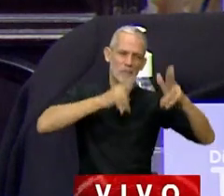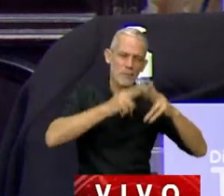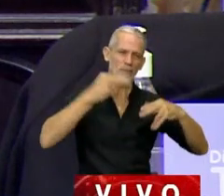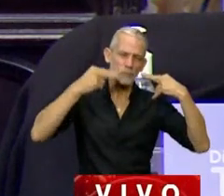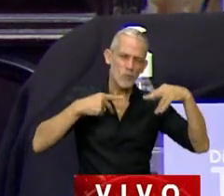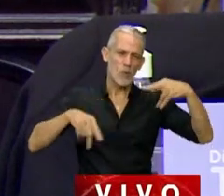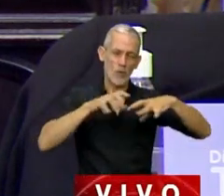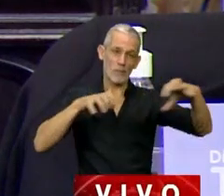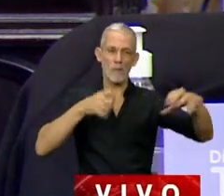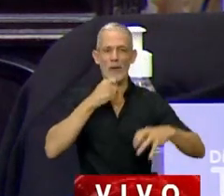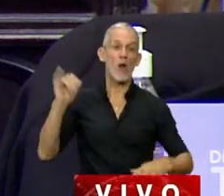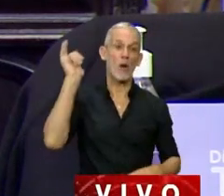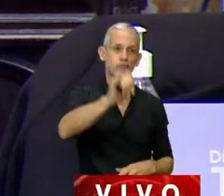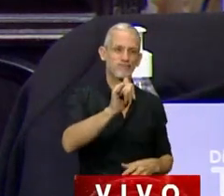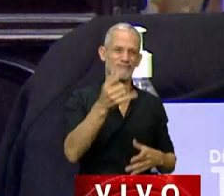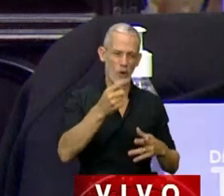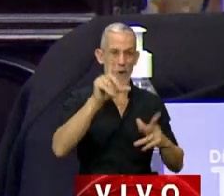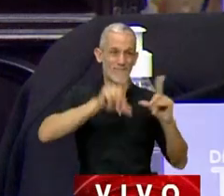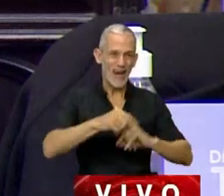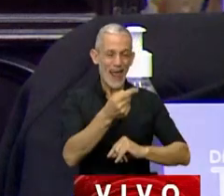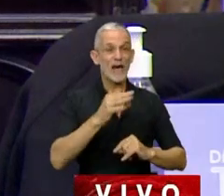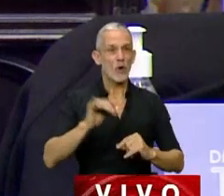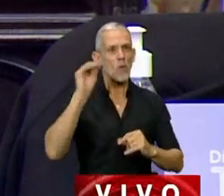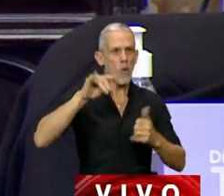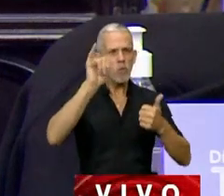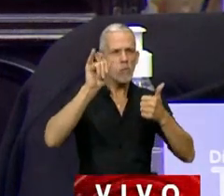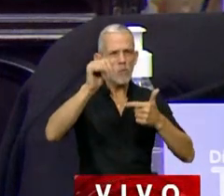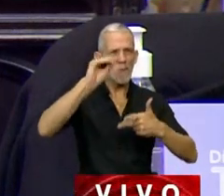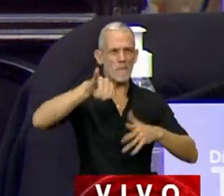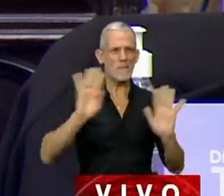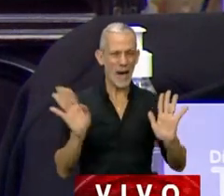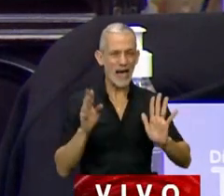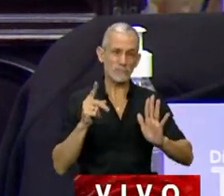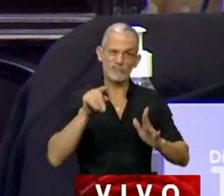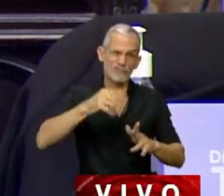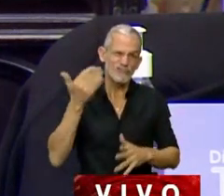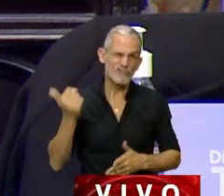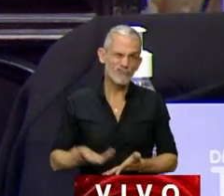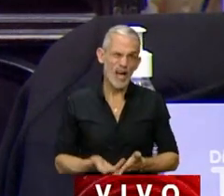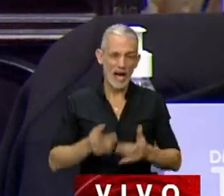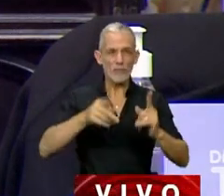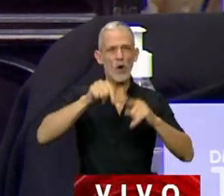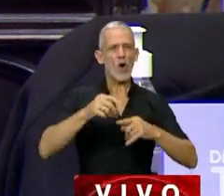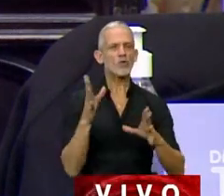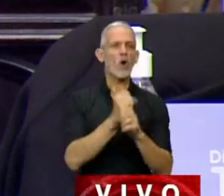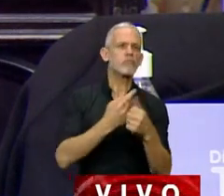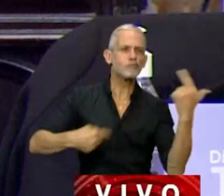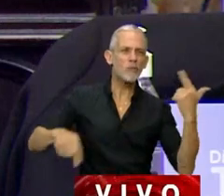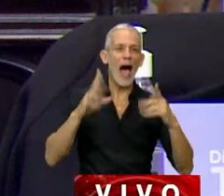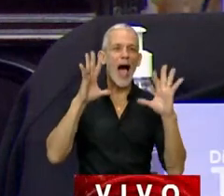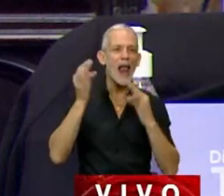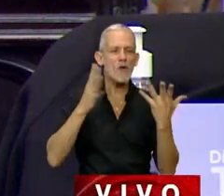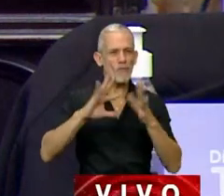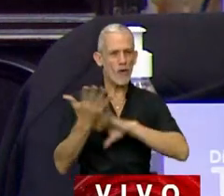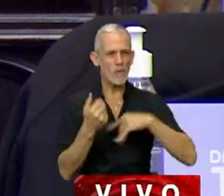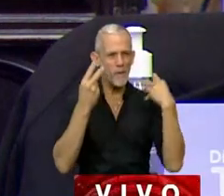por ejemplo con las aerolíneas low cost y la ampliación de los vuelos, cosa que se ha desmantelado en gran medida, o del otro tipo de transporte más sostenible, pero en